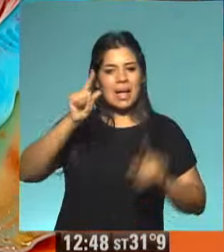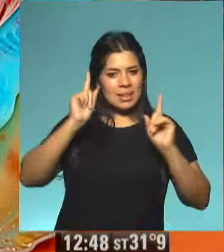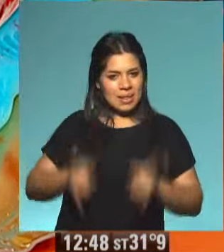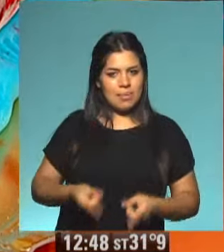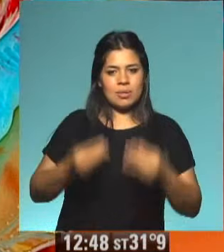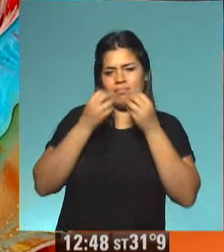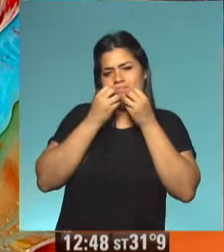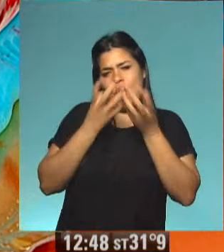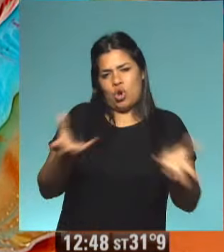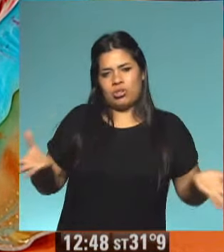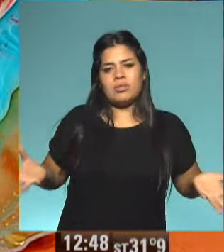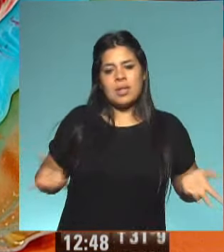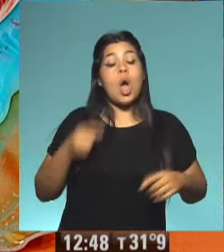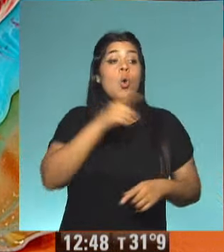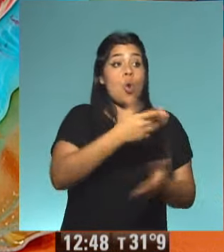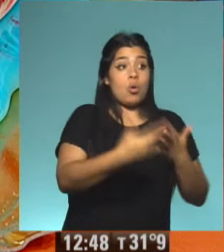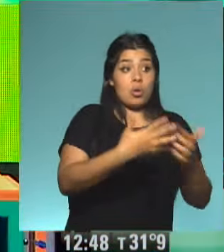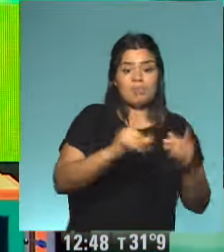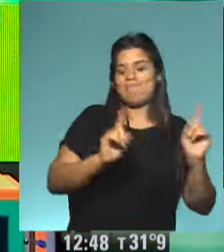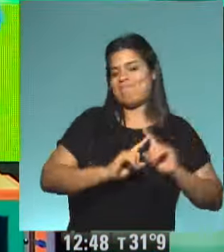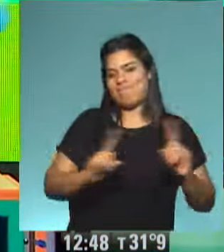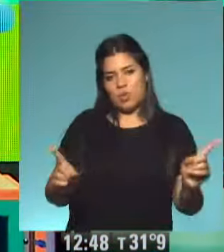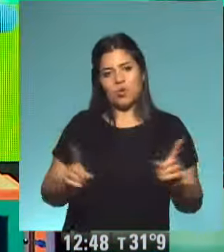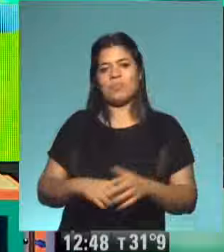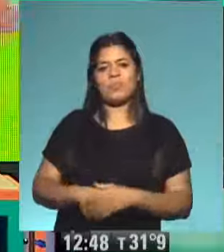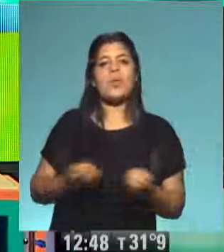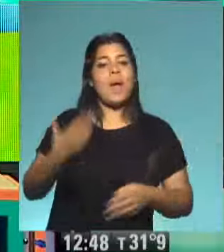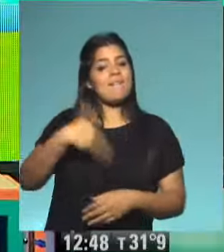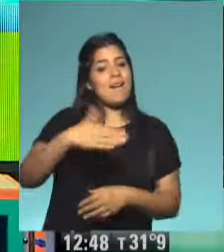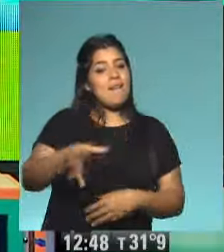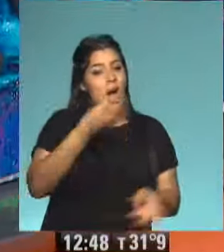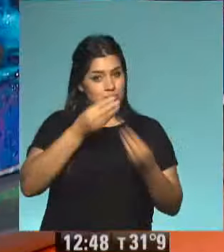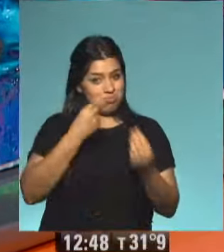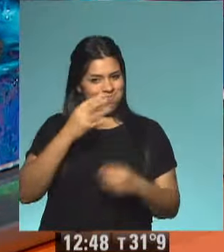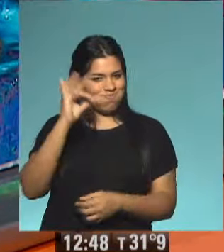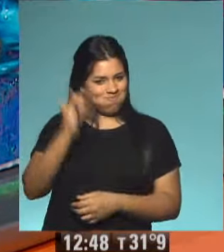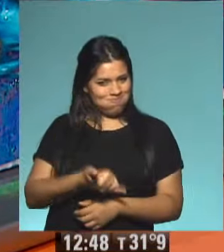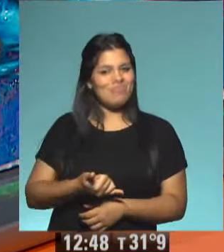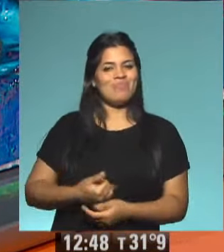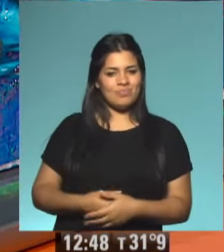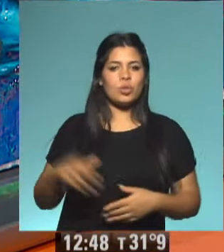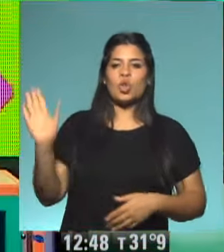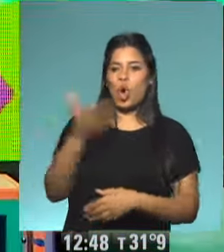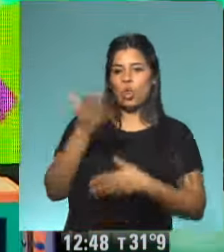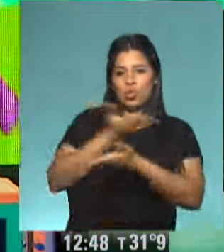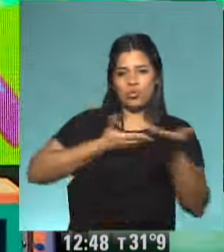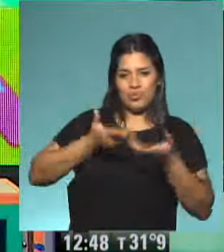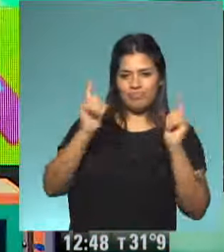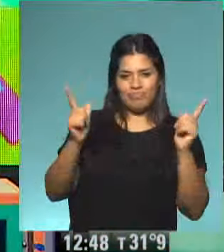torta. Hermosa, así que no las hiciste vos. Muy bien. No, las hice bien. Yo, después las vamos a comer. Muy bien. Las vamos a disfrutar entre todos y, bueno, y todas.